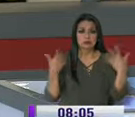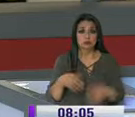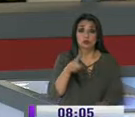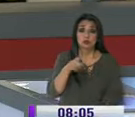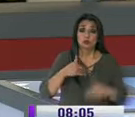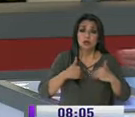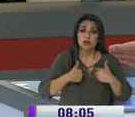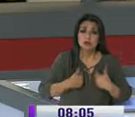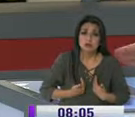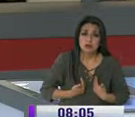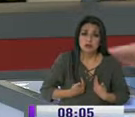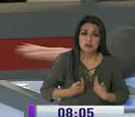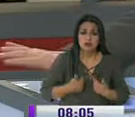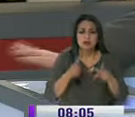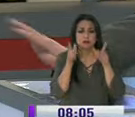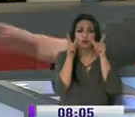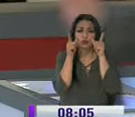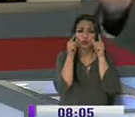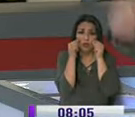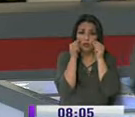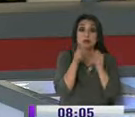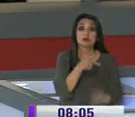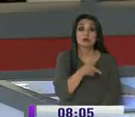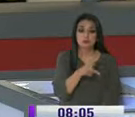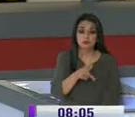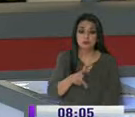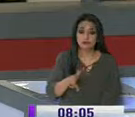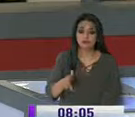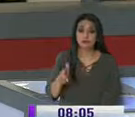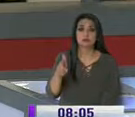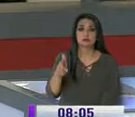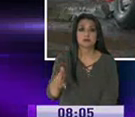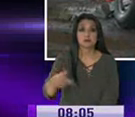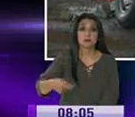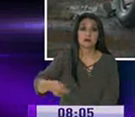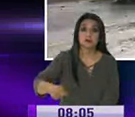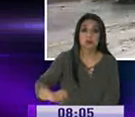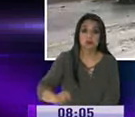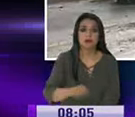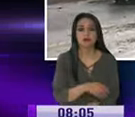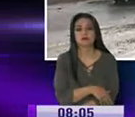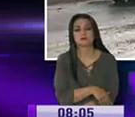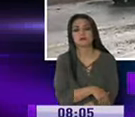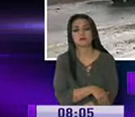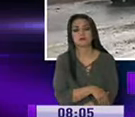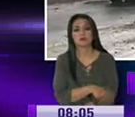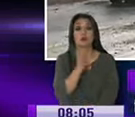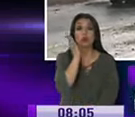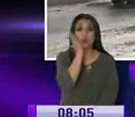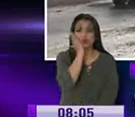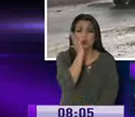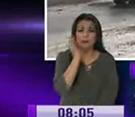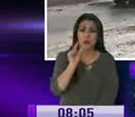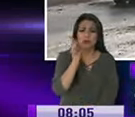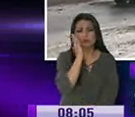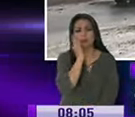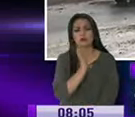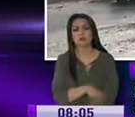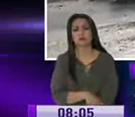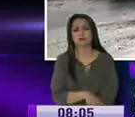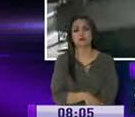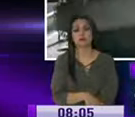cansado, por favor, el auto parquéle a la derecha, descanse, esa es la verdad. Evitemos esto, evitemos los accidentes, tratemos